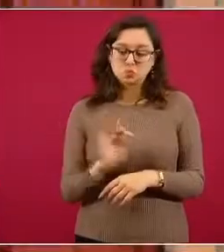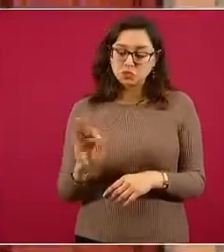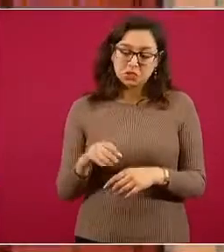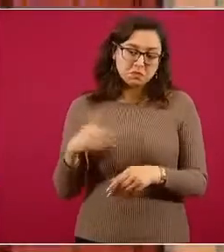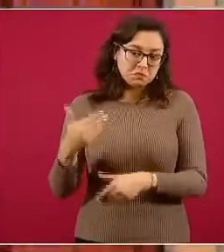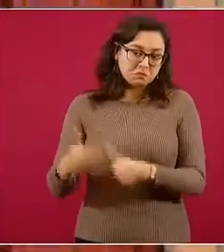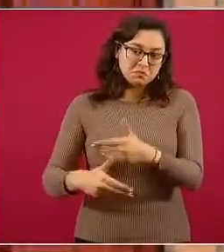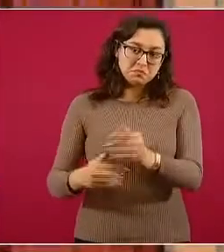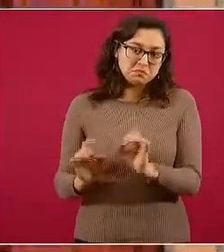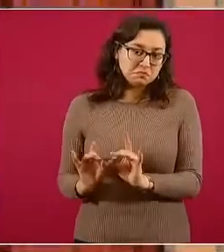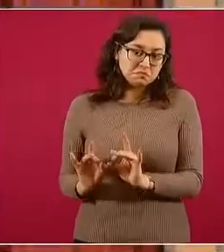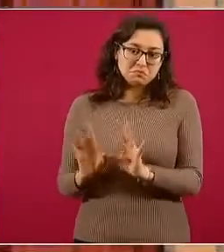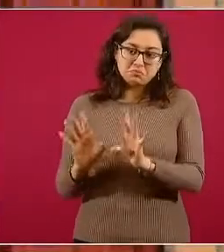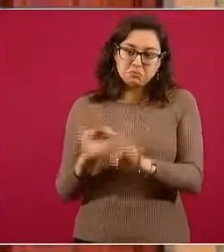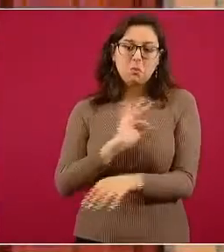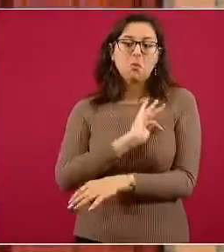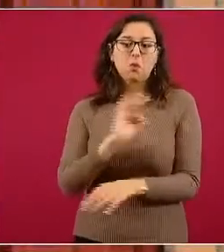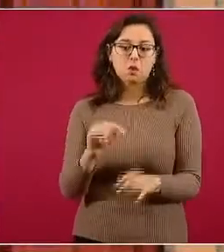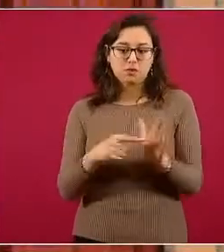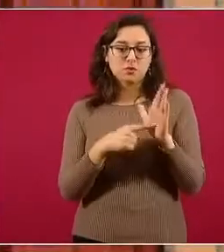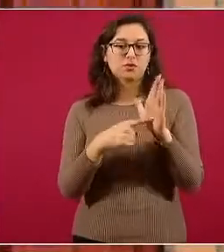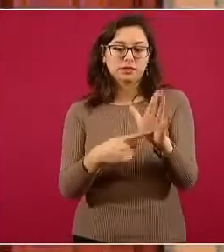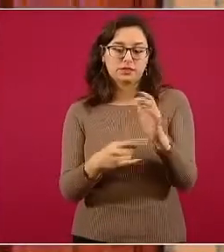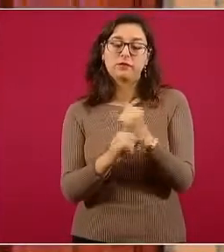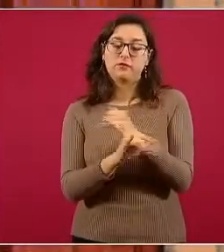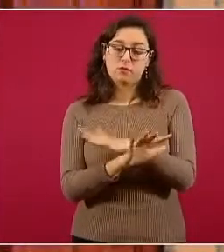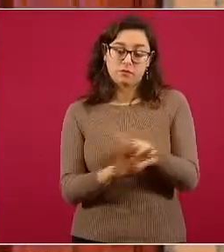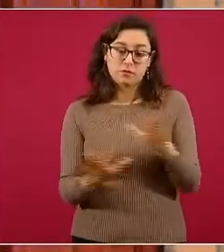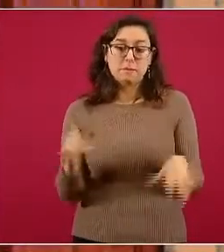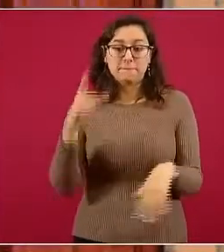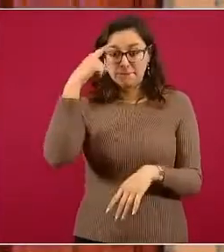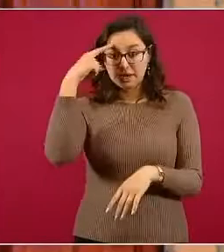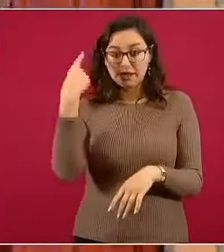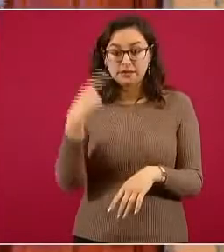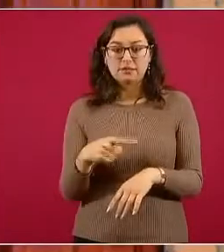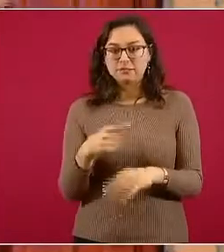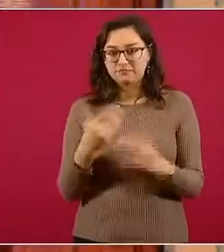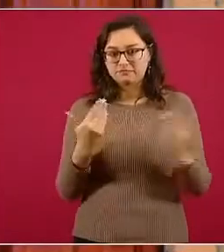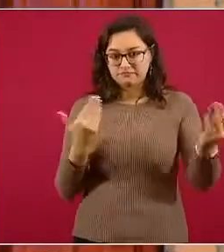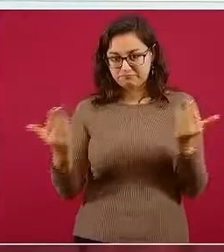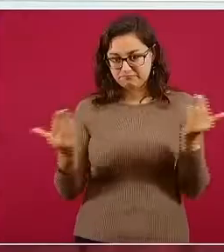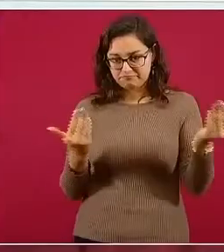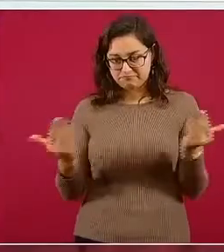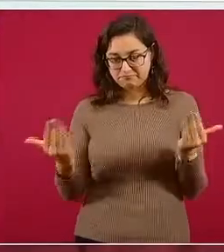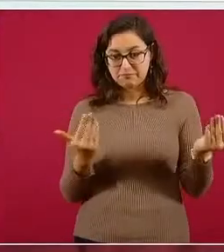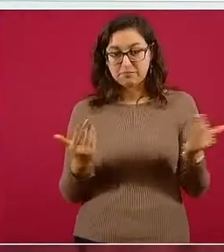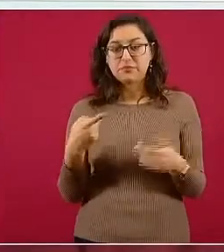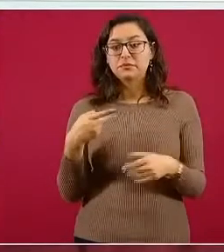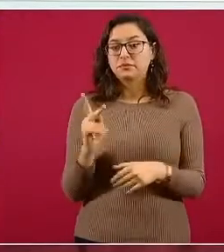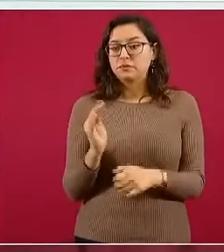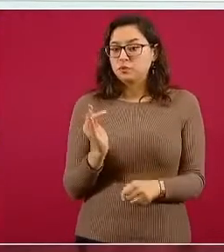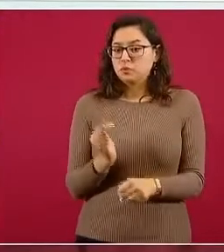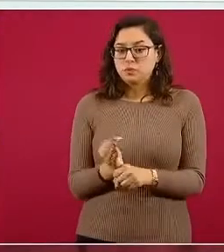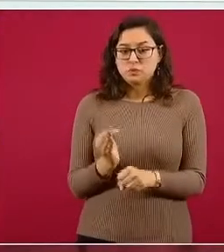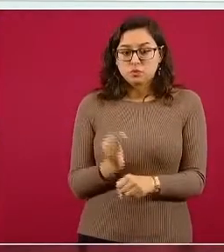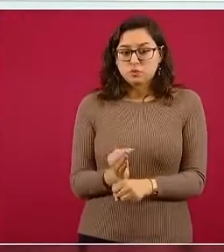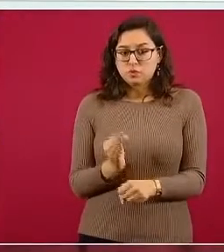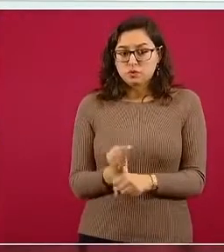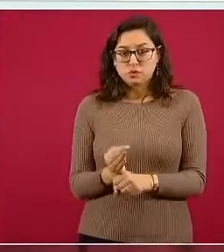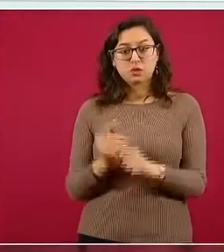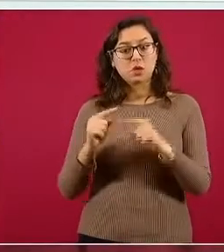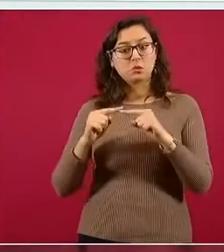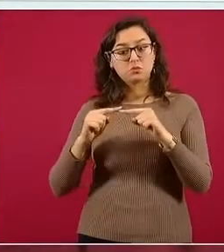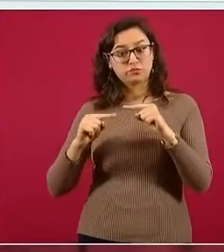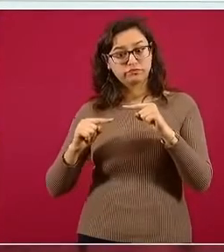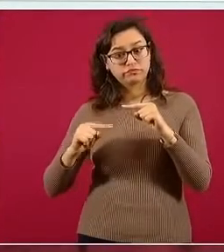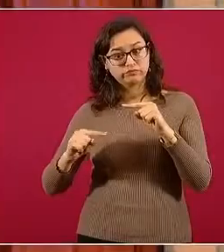momento de la semana presentar para que se vea precisamente esta tendencia. Hasta el momento, dado que tiene un comportamiento